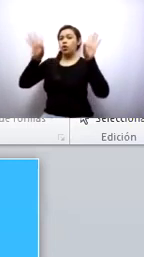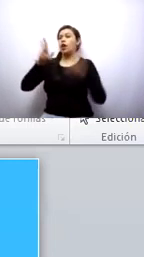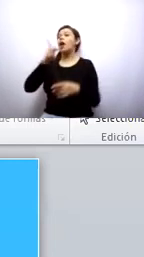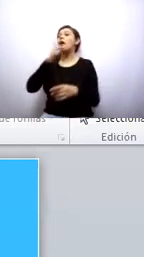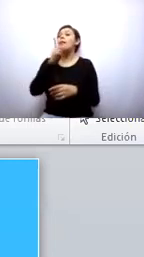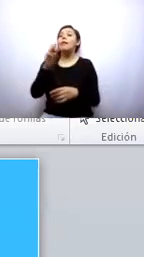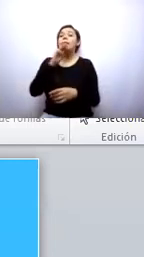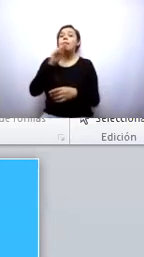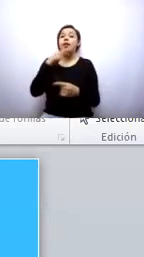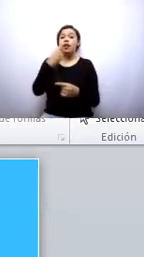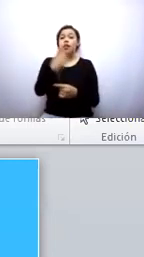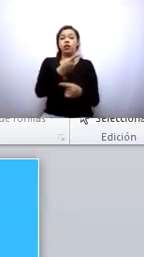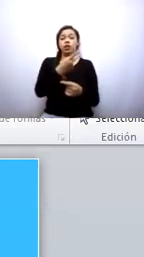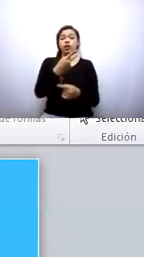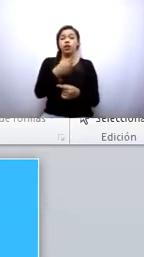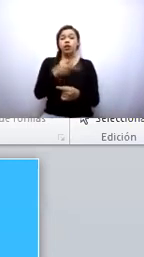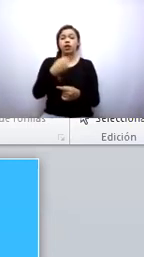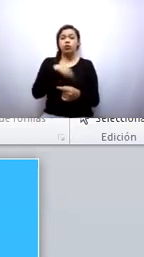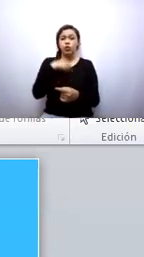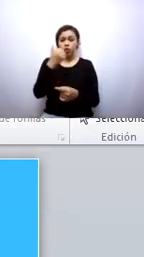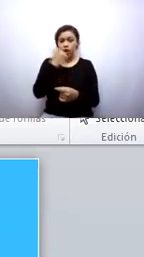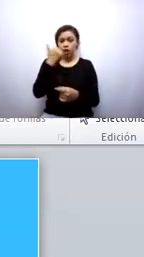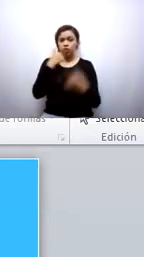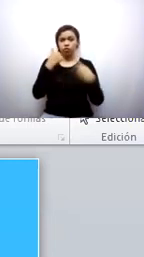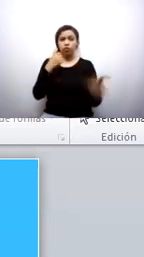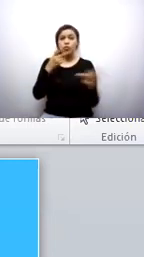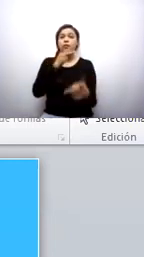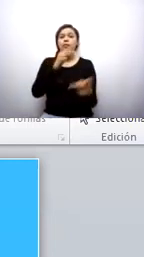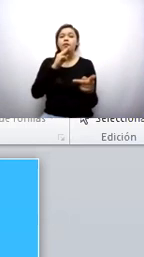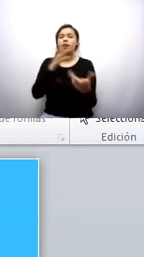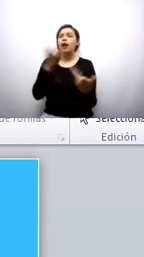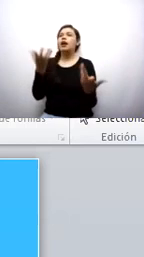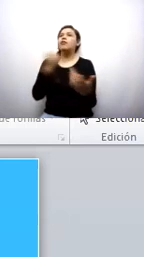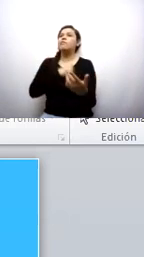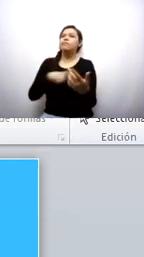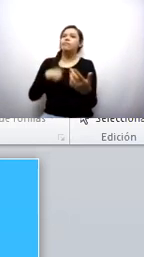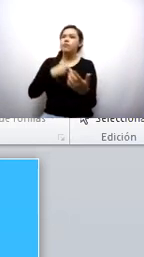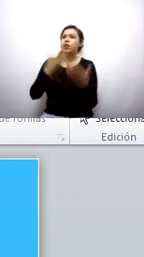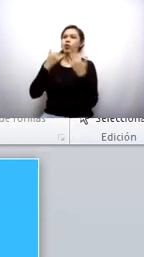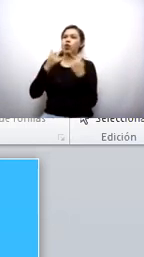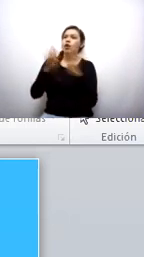chicos. Desgraciadamente no tenemos esos medios o esos alcances virtuales